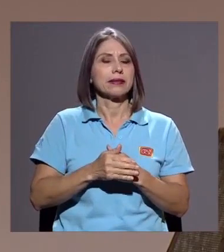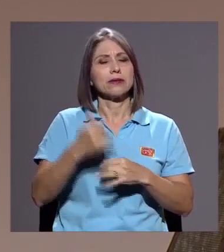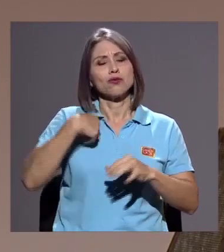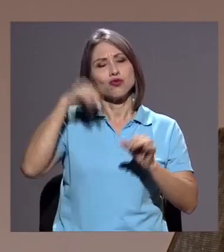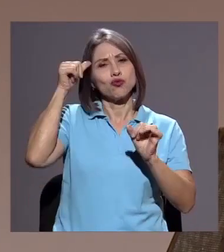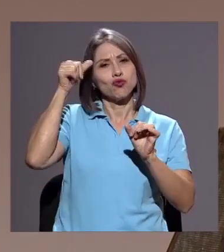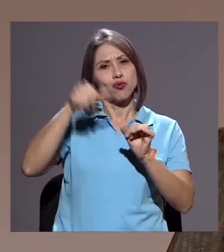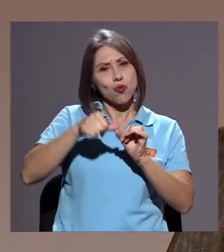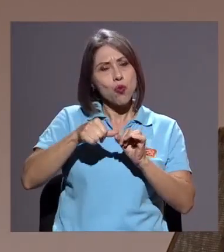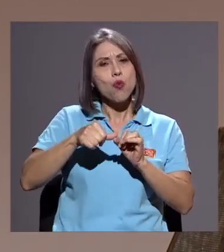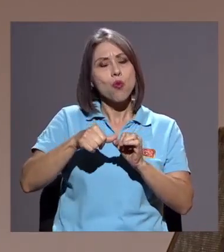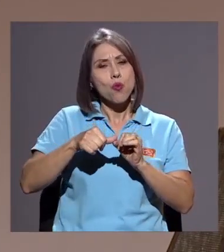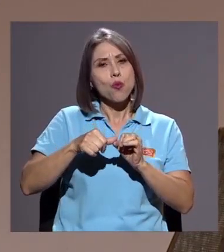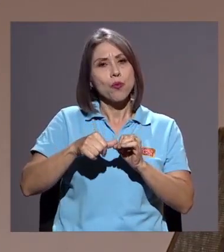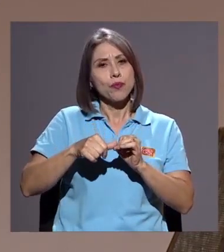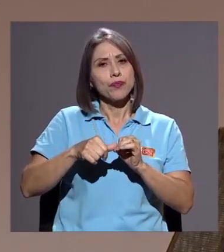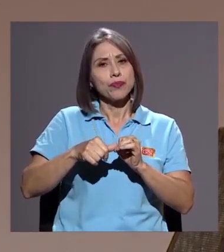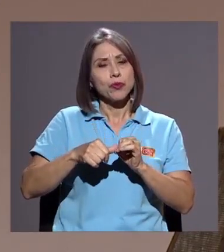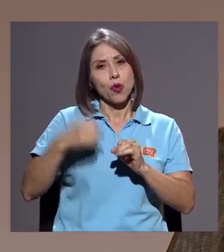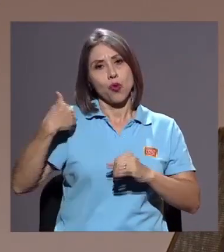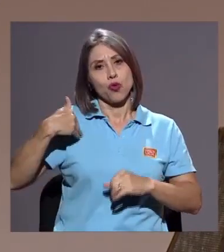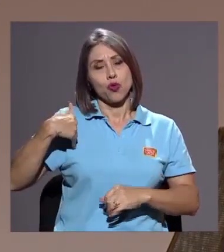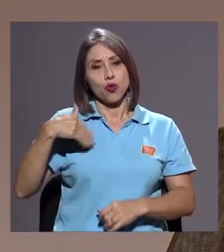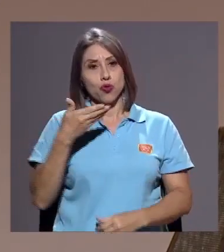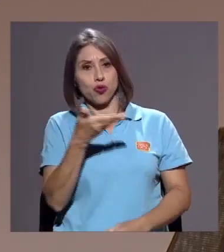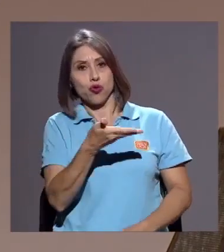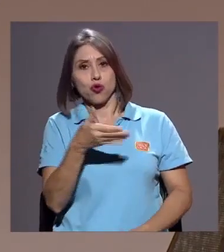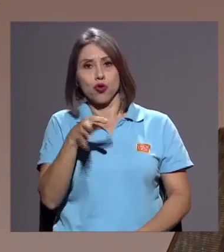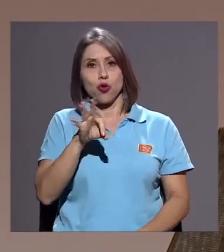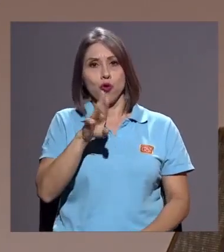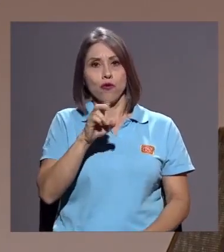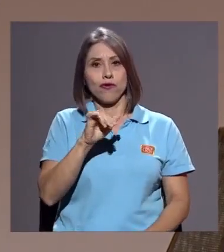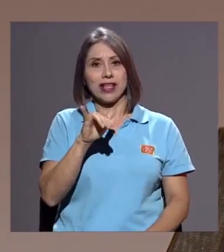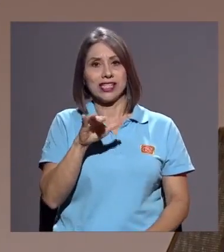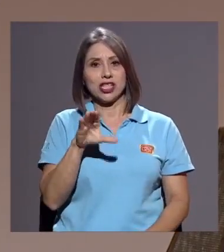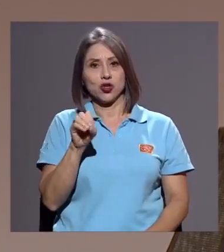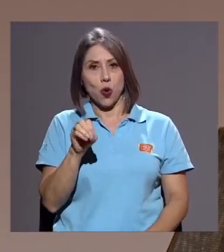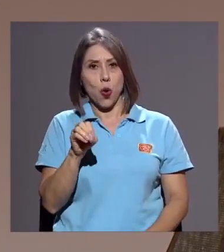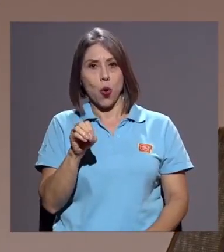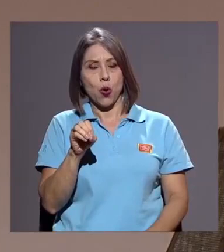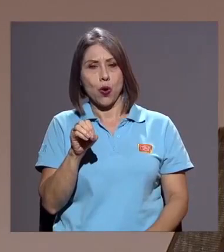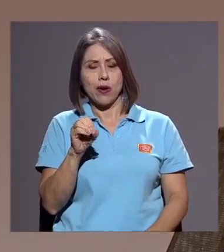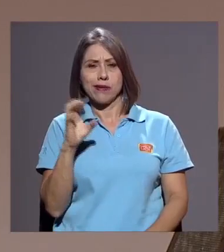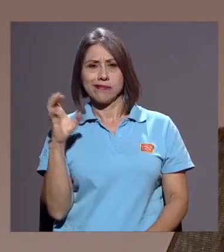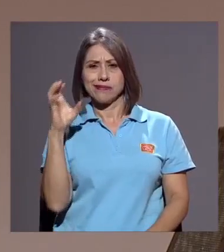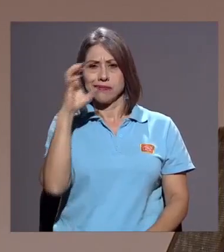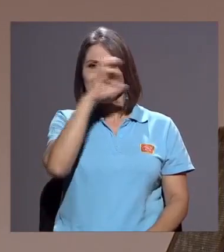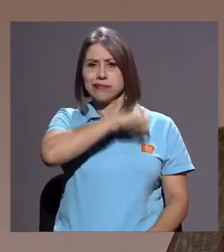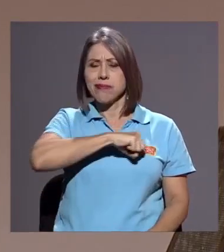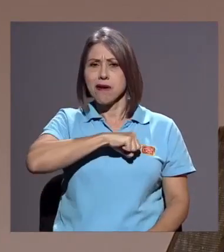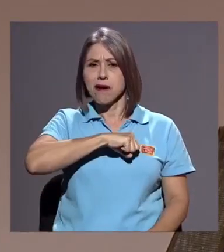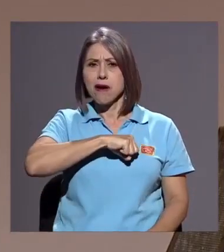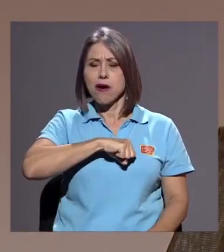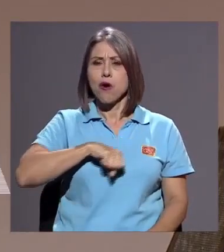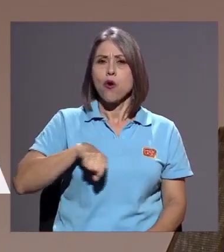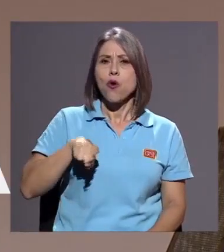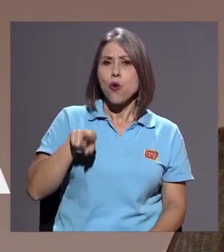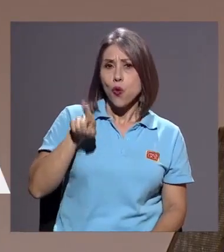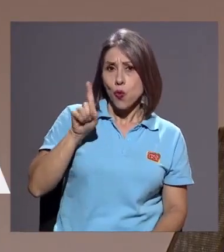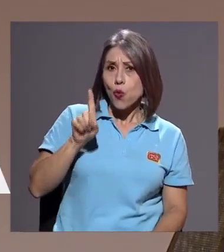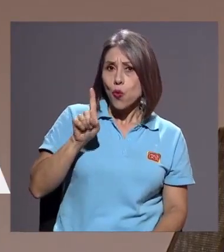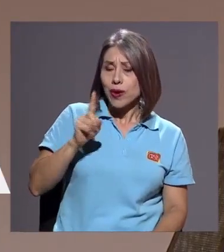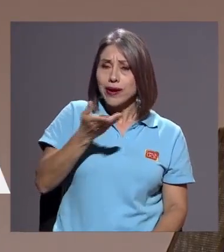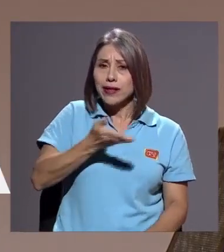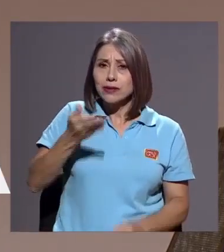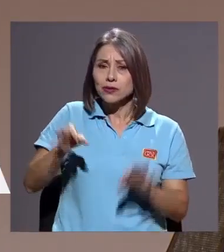recuerdo que don Francisco encontró que una de las